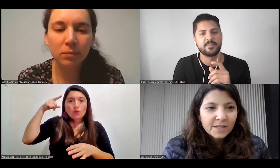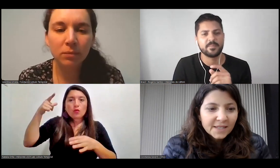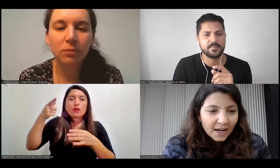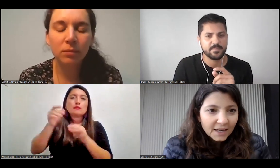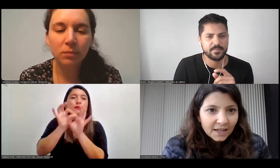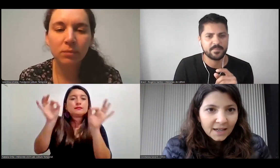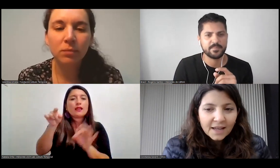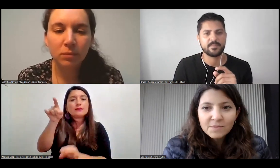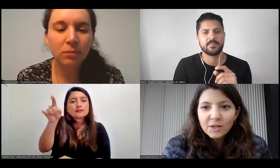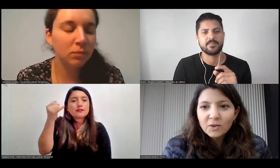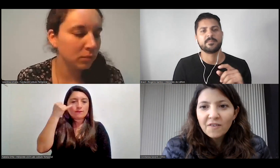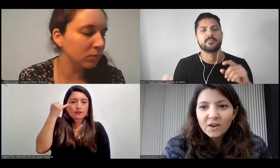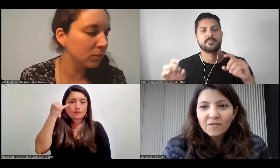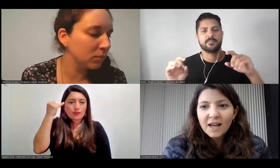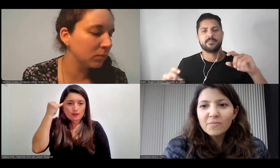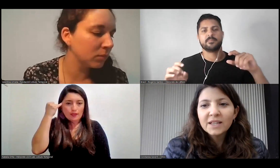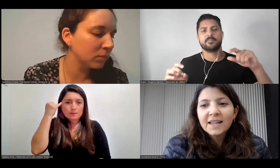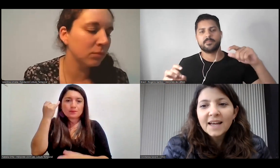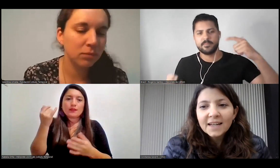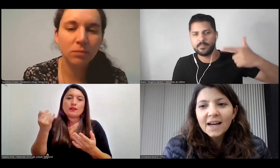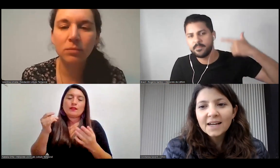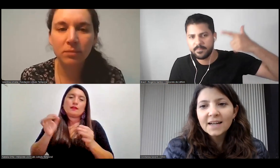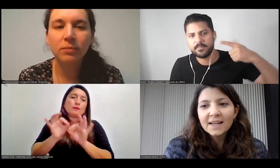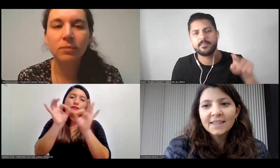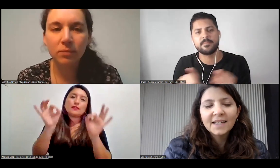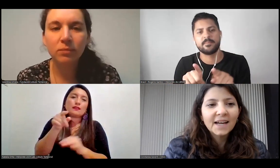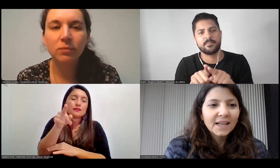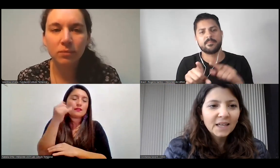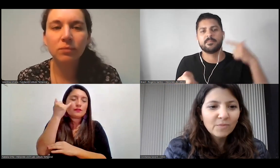un especial agradecimiento a Viviana Corbalán por liderar a